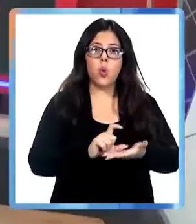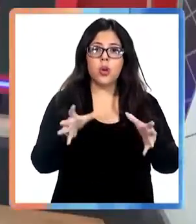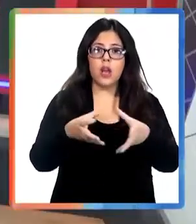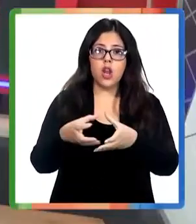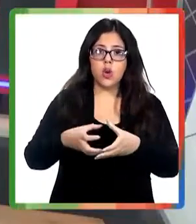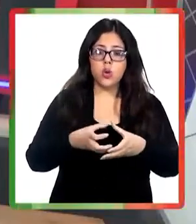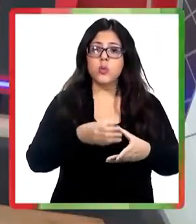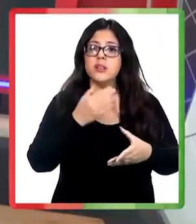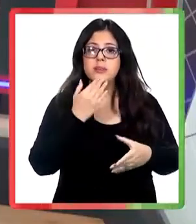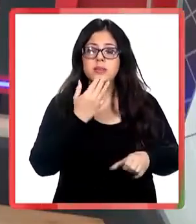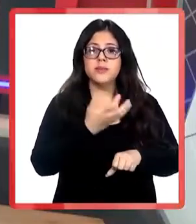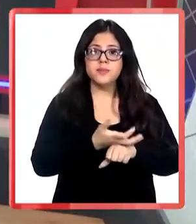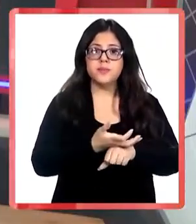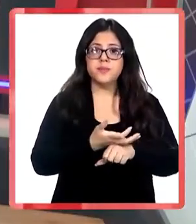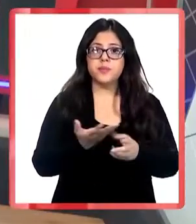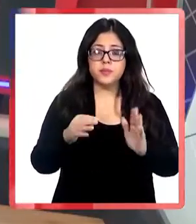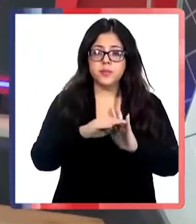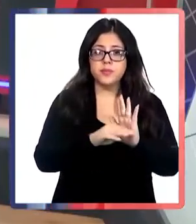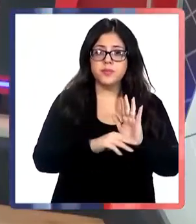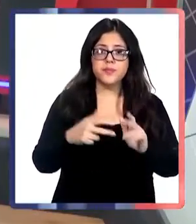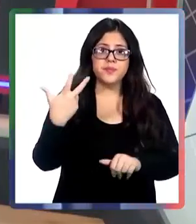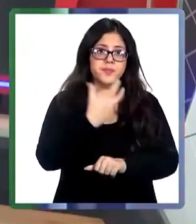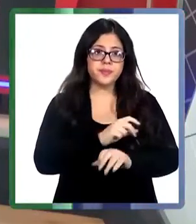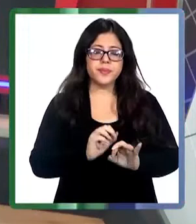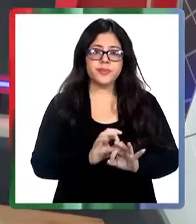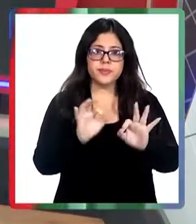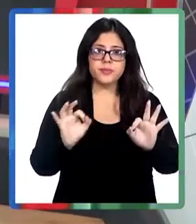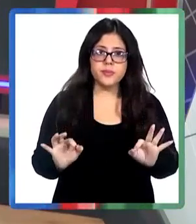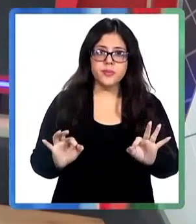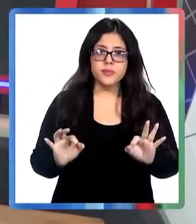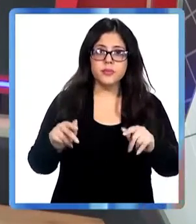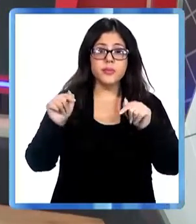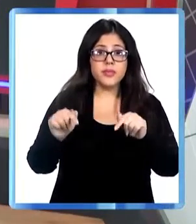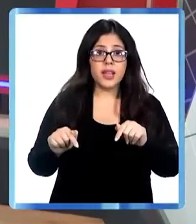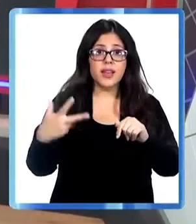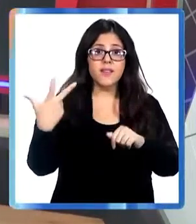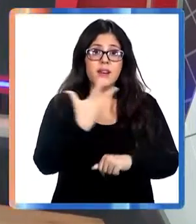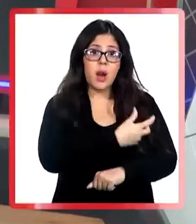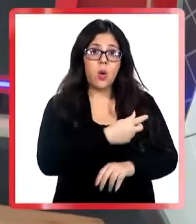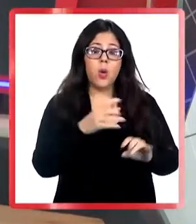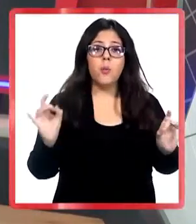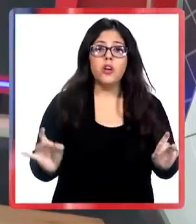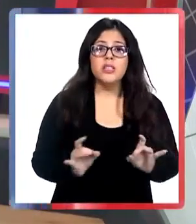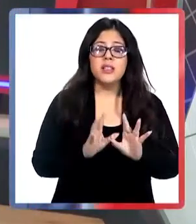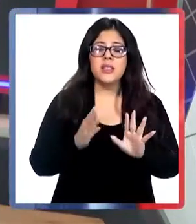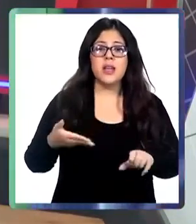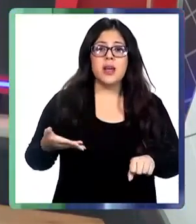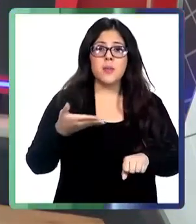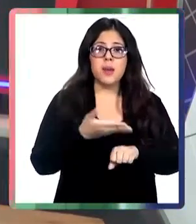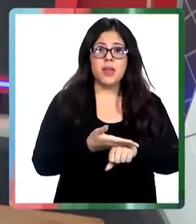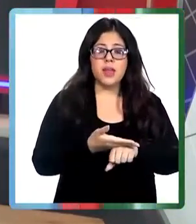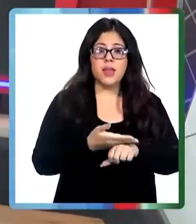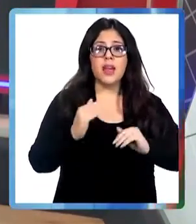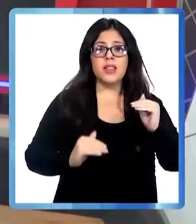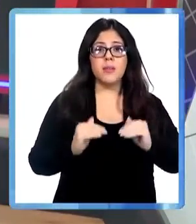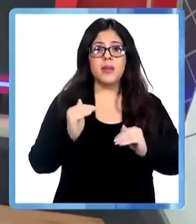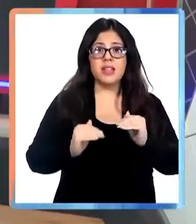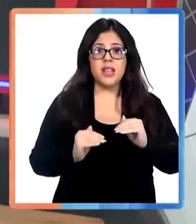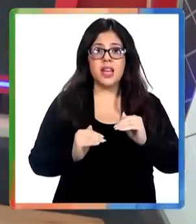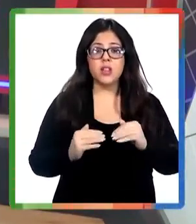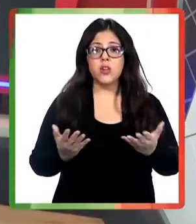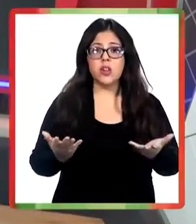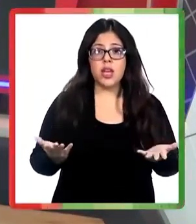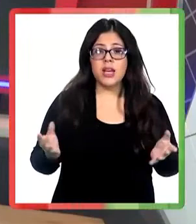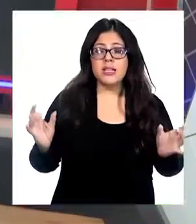estos grupos. También existe el programa de vacunas especiales, donde esta vacuna podría ser solicitada dependiendo de si el paciente